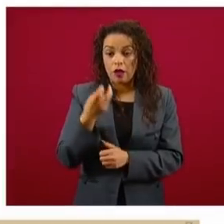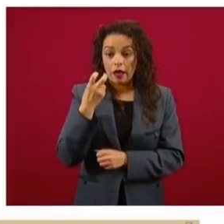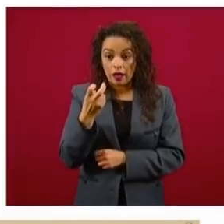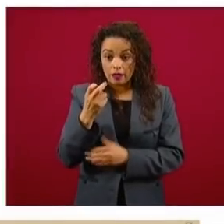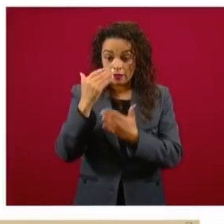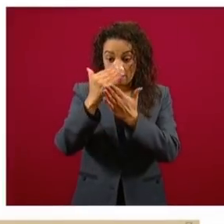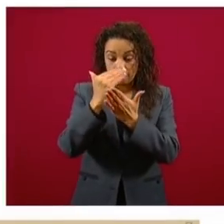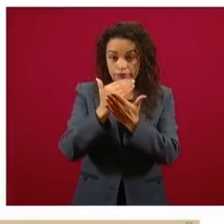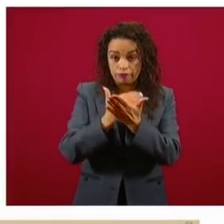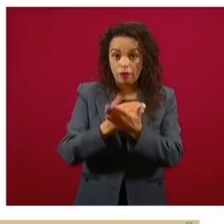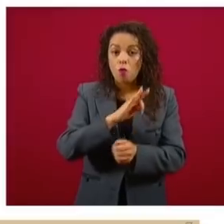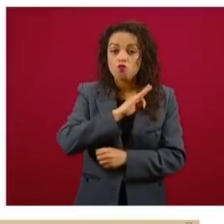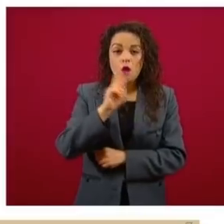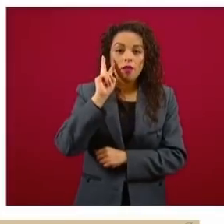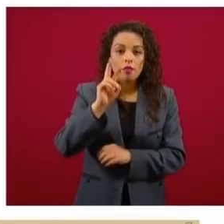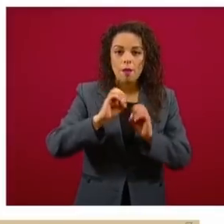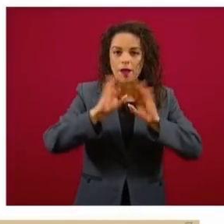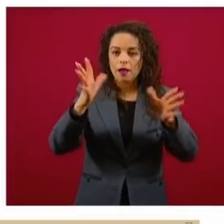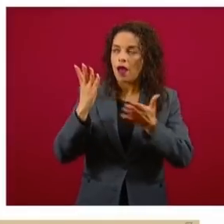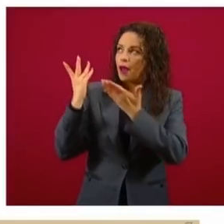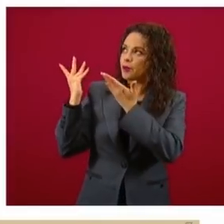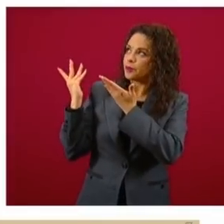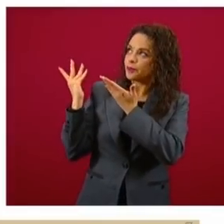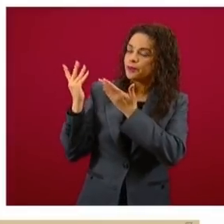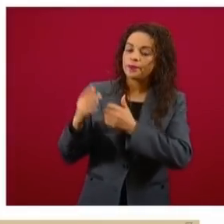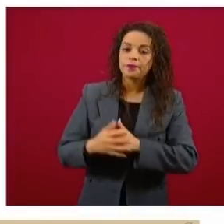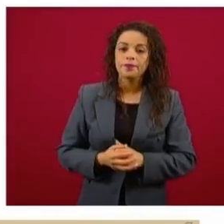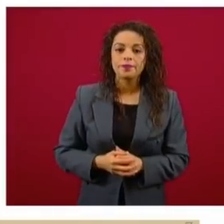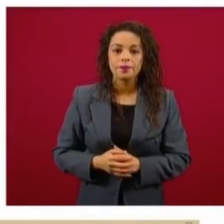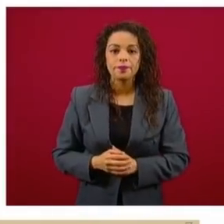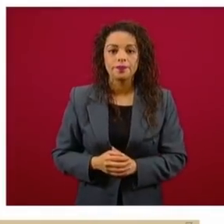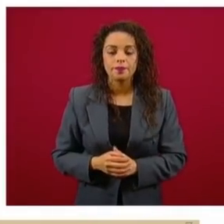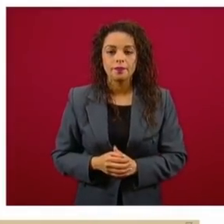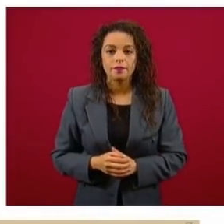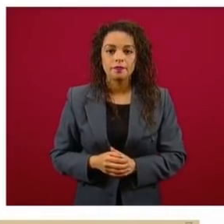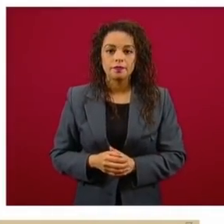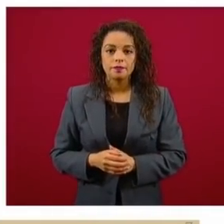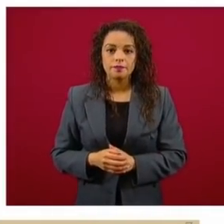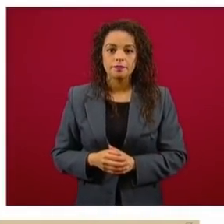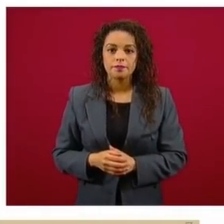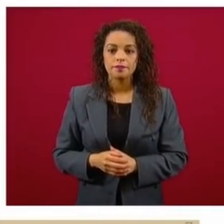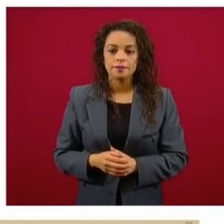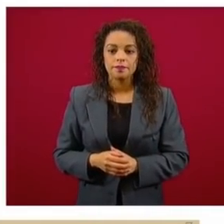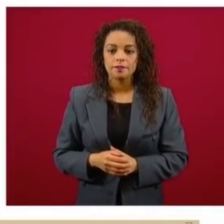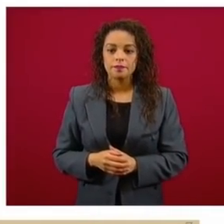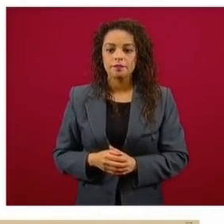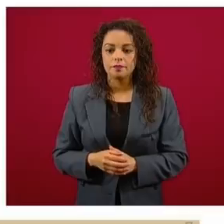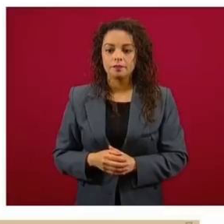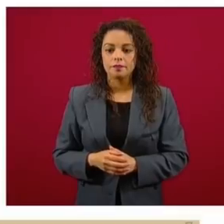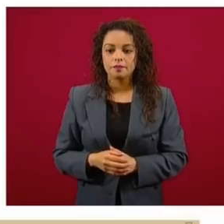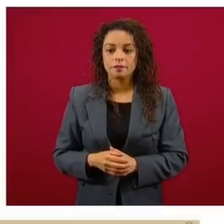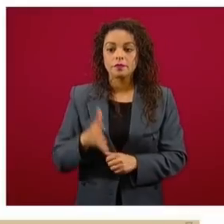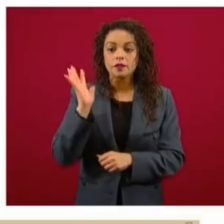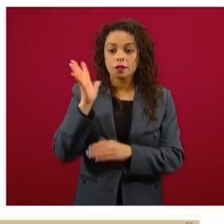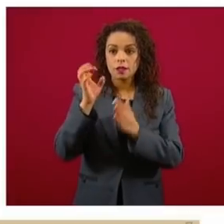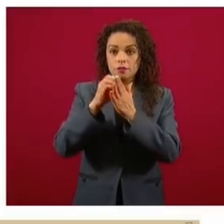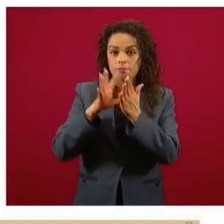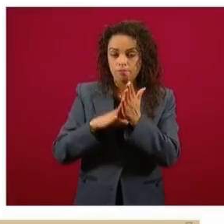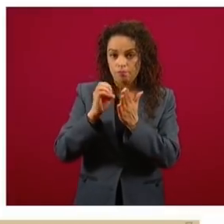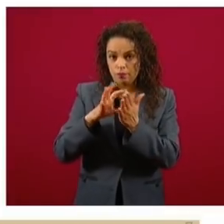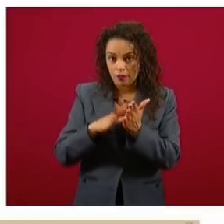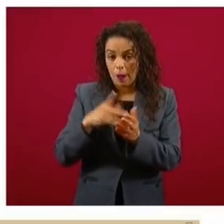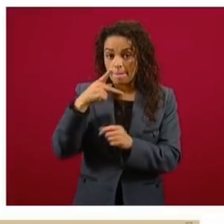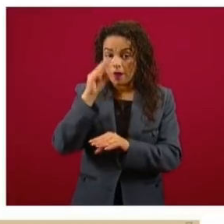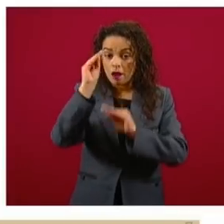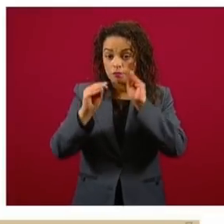ingresos. Las variables están en términos nominales, pero los cambios están